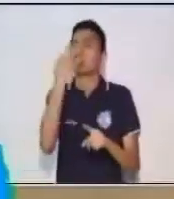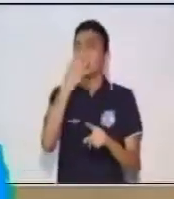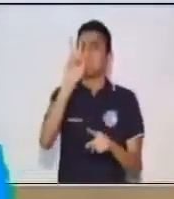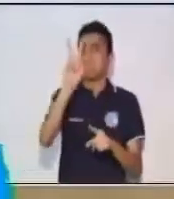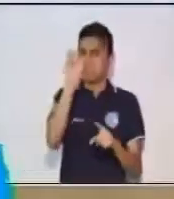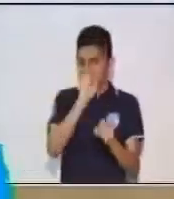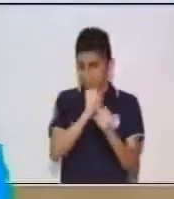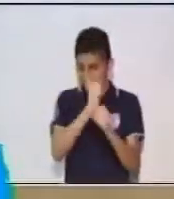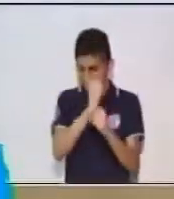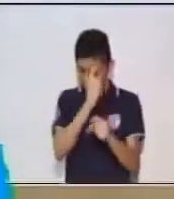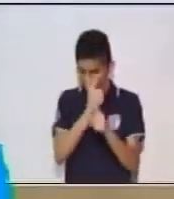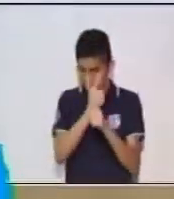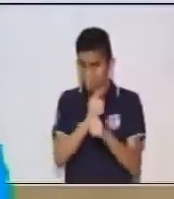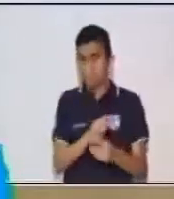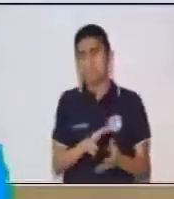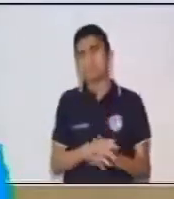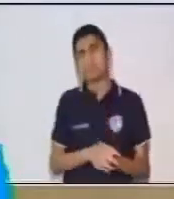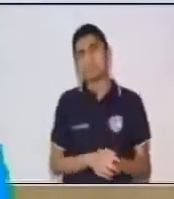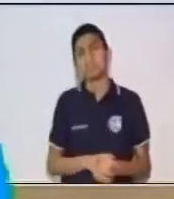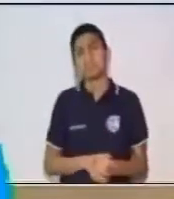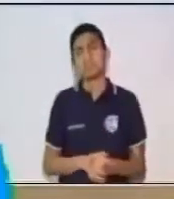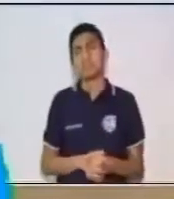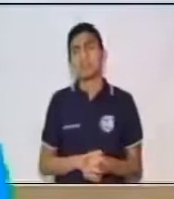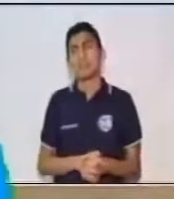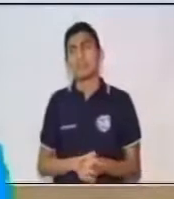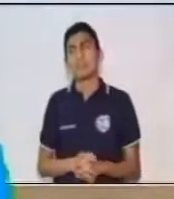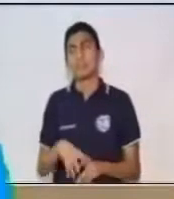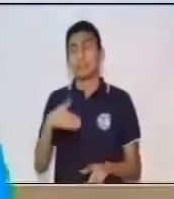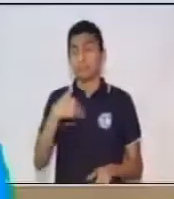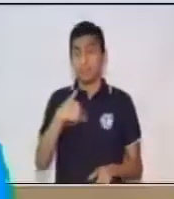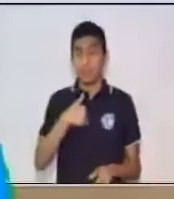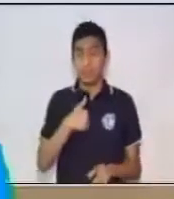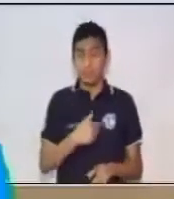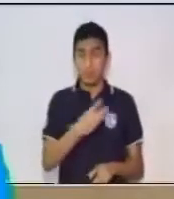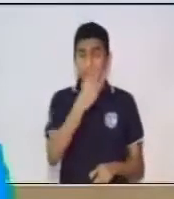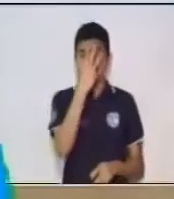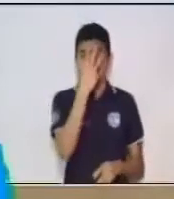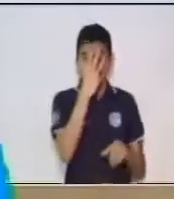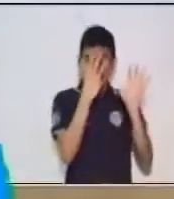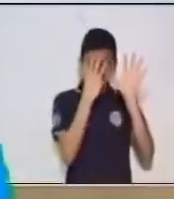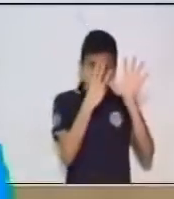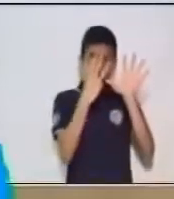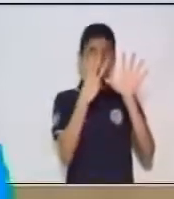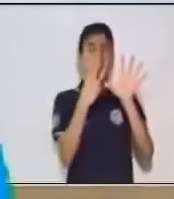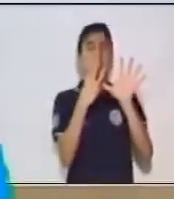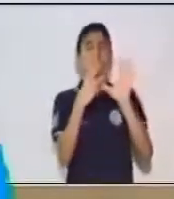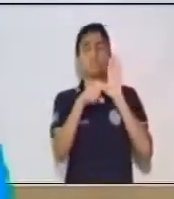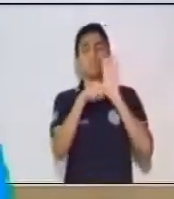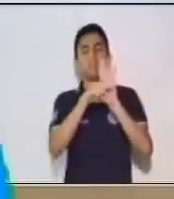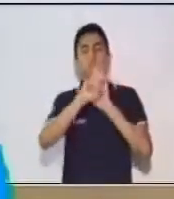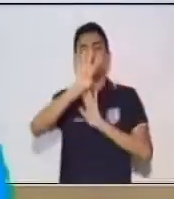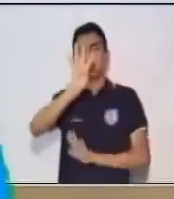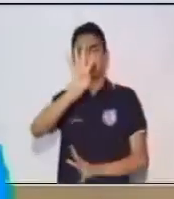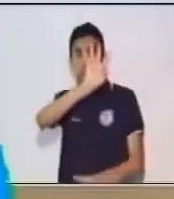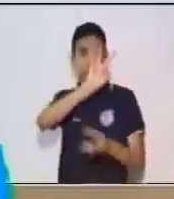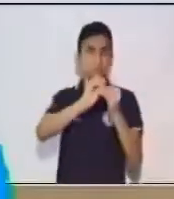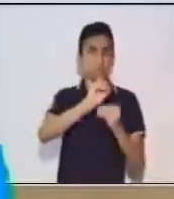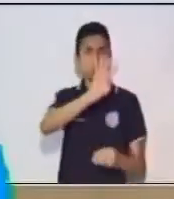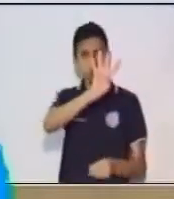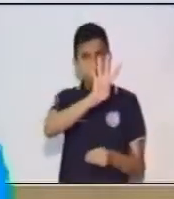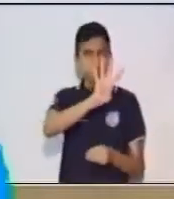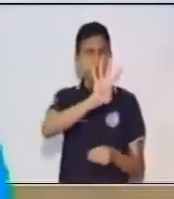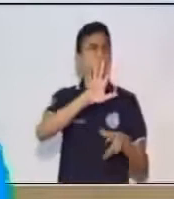32. Entonces, tengo que 8 y 4 podrían ser. Porque si a